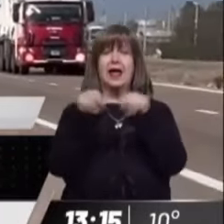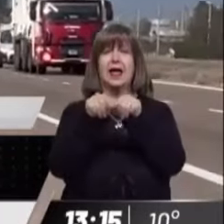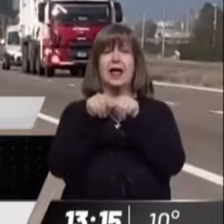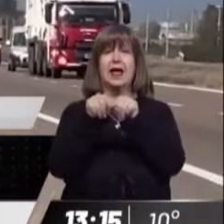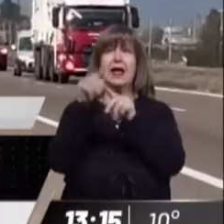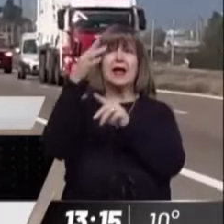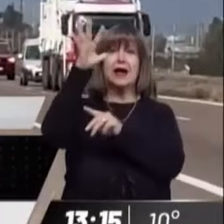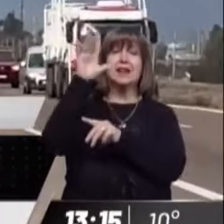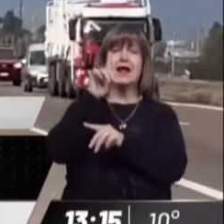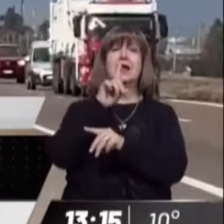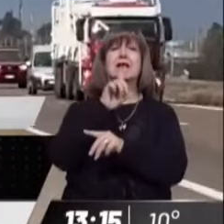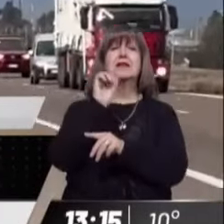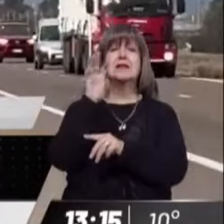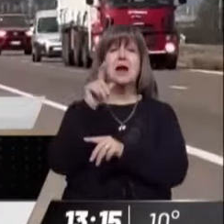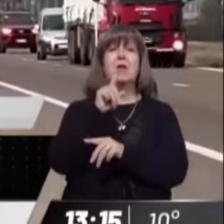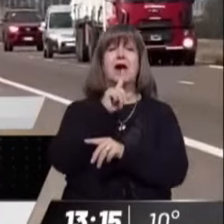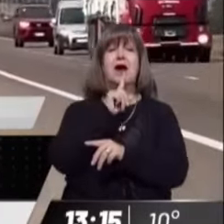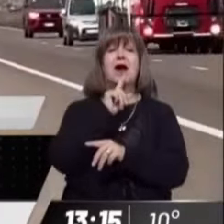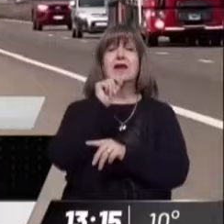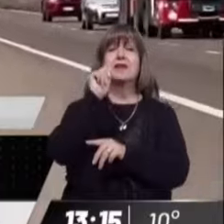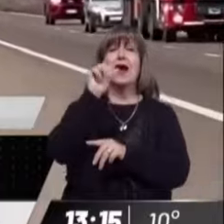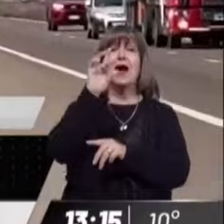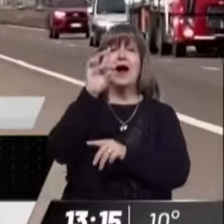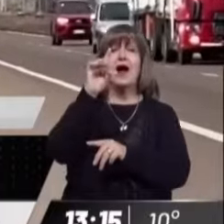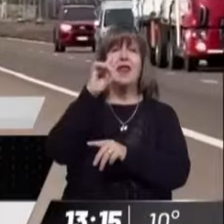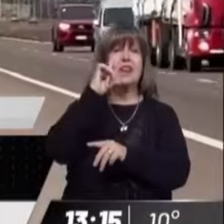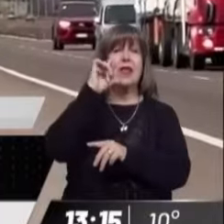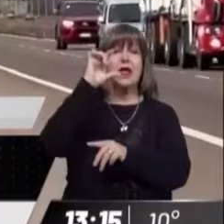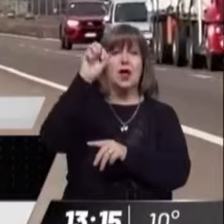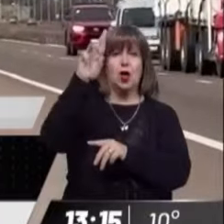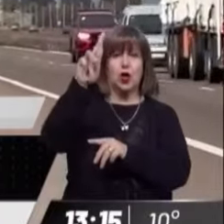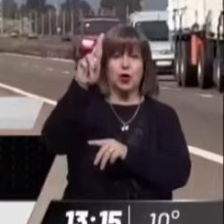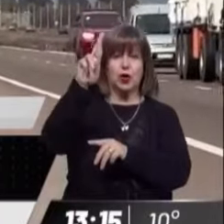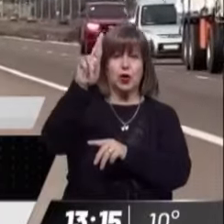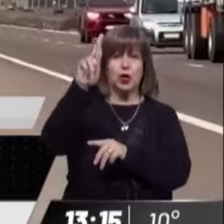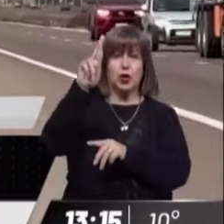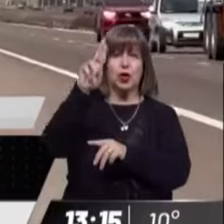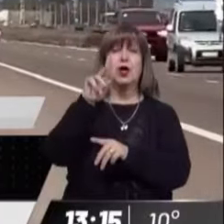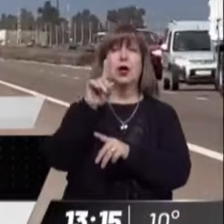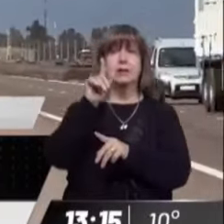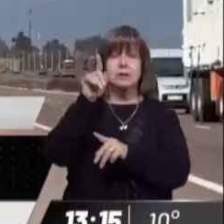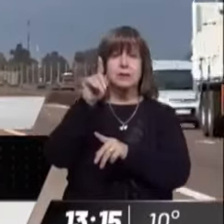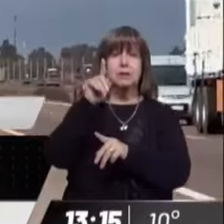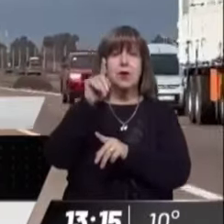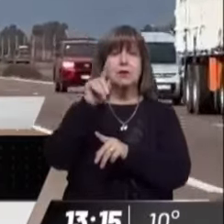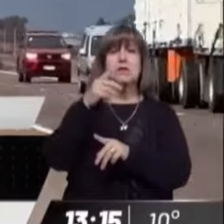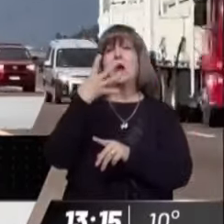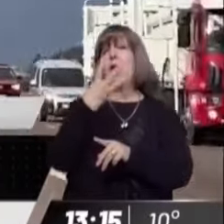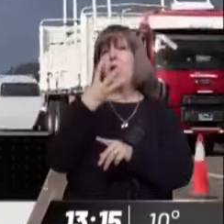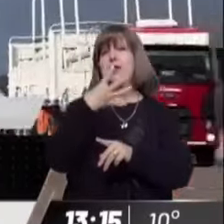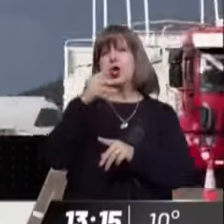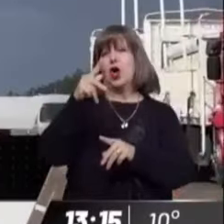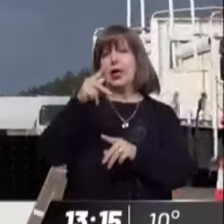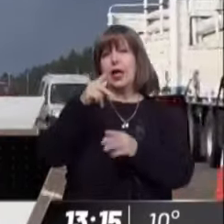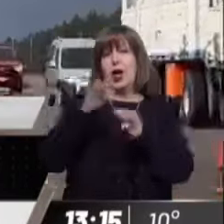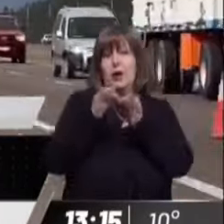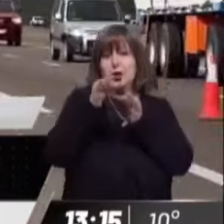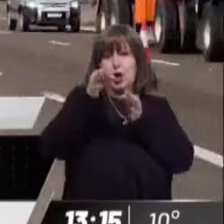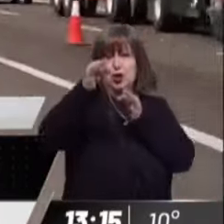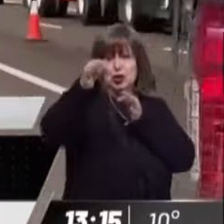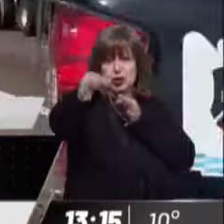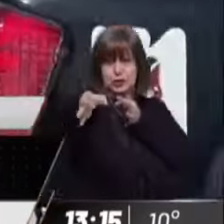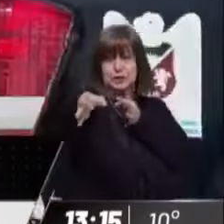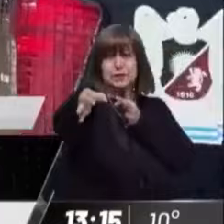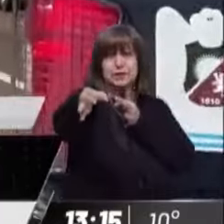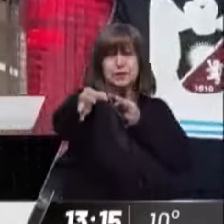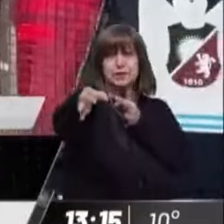Ustedes seguramente no podrán verlo con la claridad que lo estoy viendo yo, pero hablamos de nada más 4 kilómetros de aquí al supermercado.